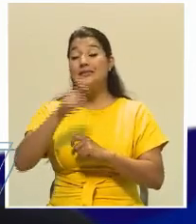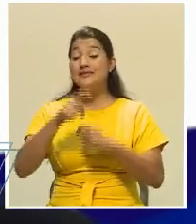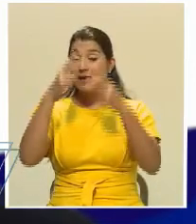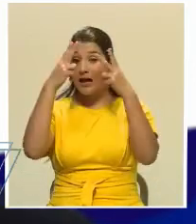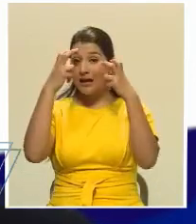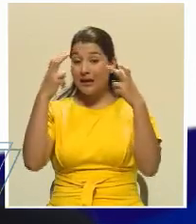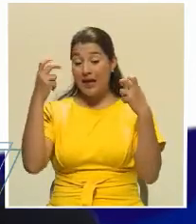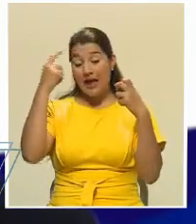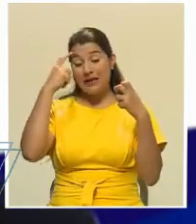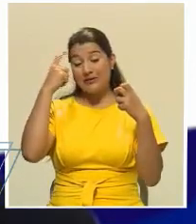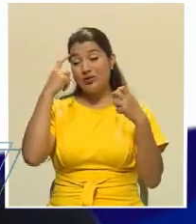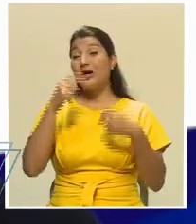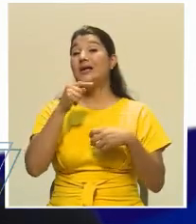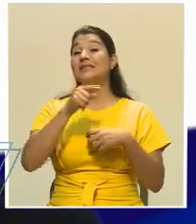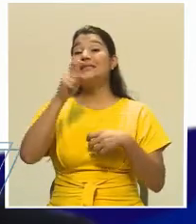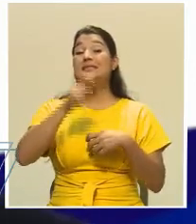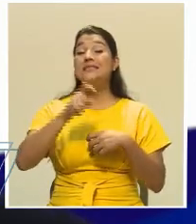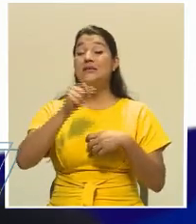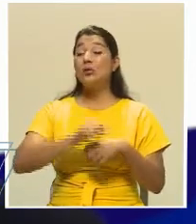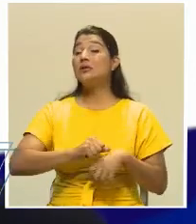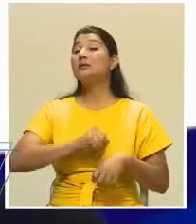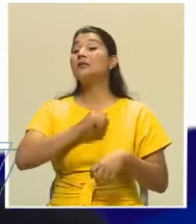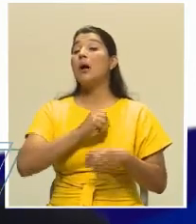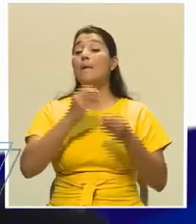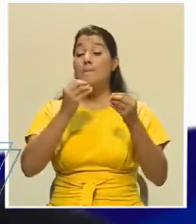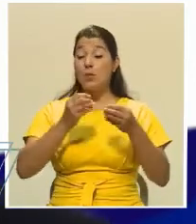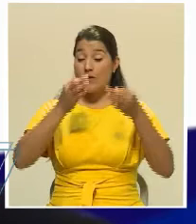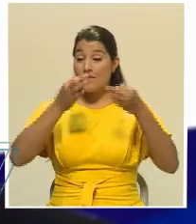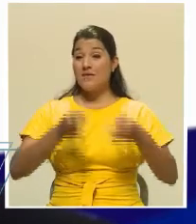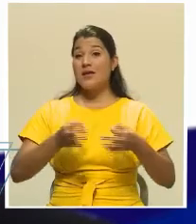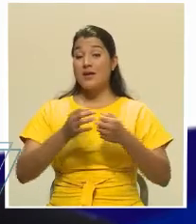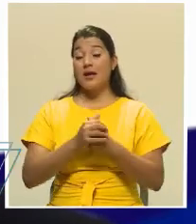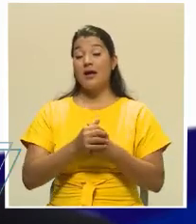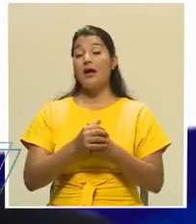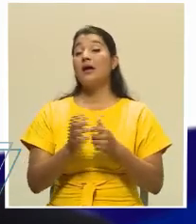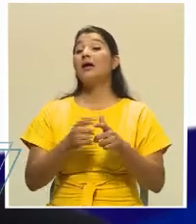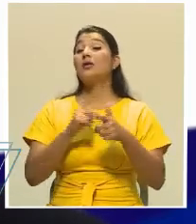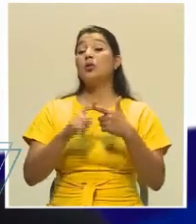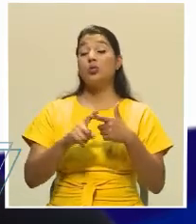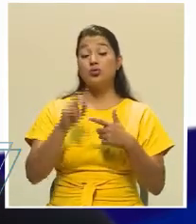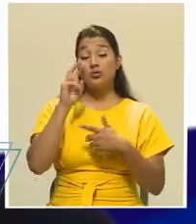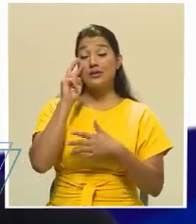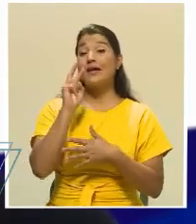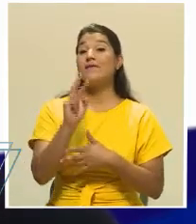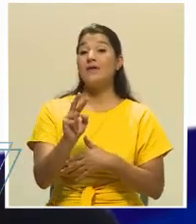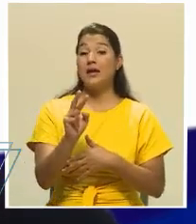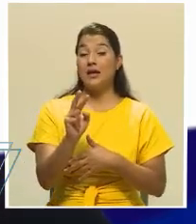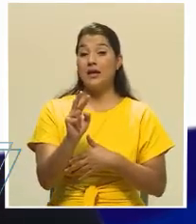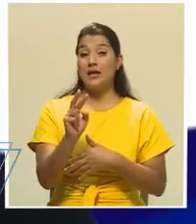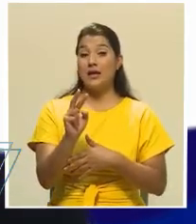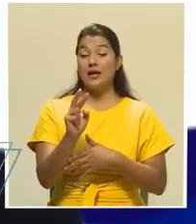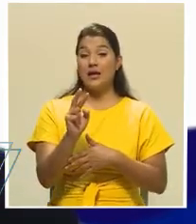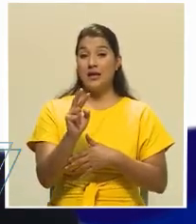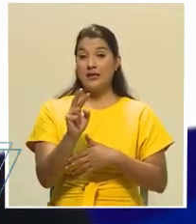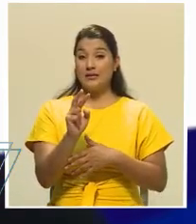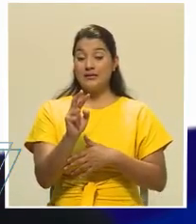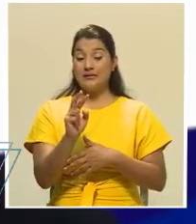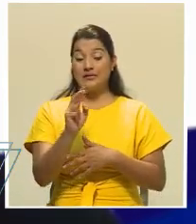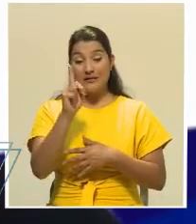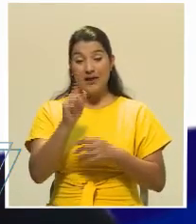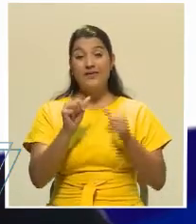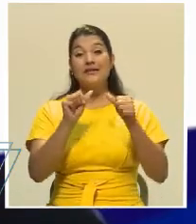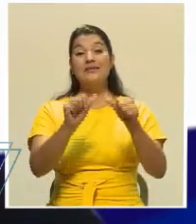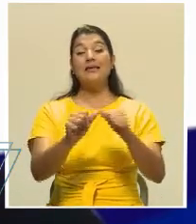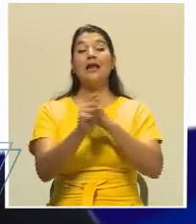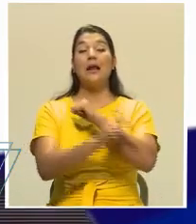requiere una cirugía muy fina de ver, por ejemplo, bueno, cuáles exoneraciones debe continuar el